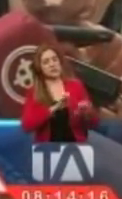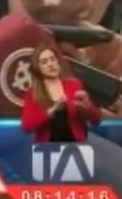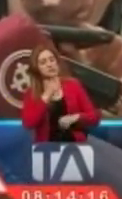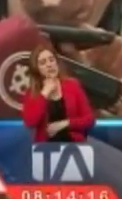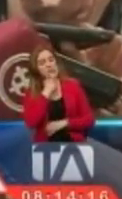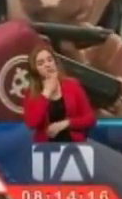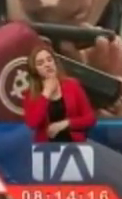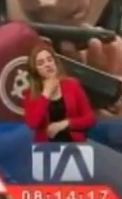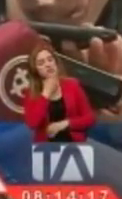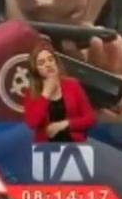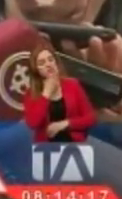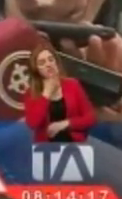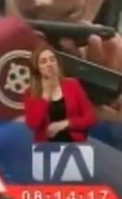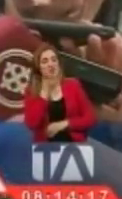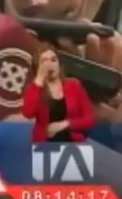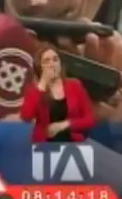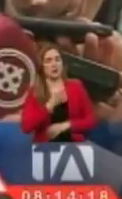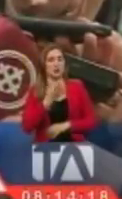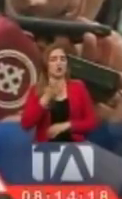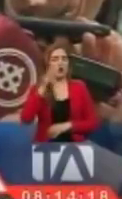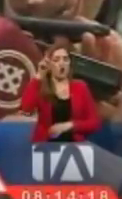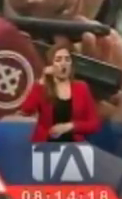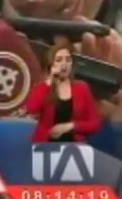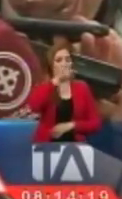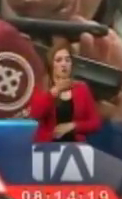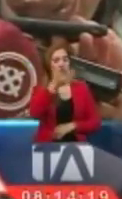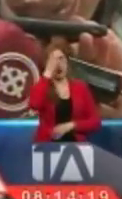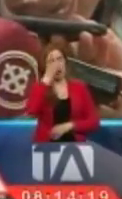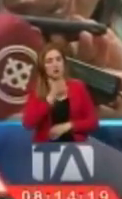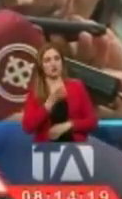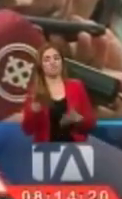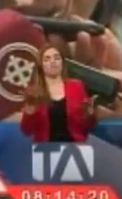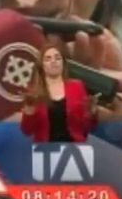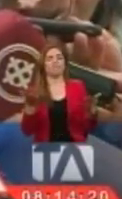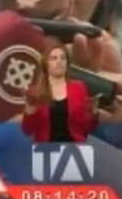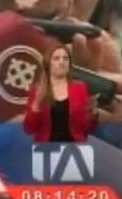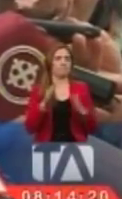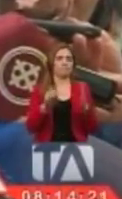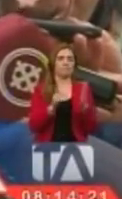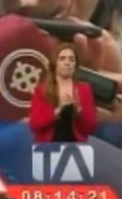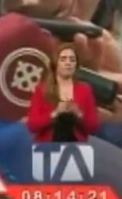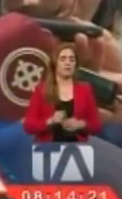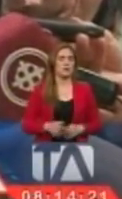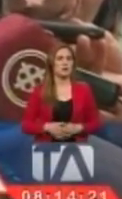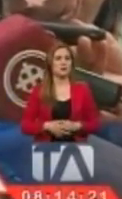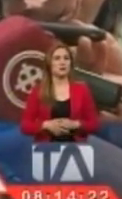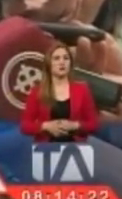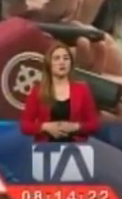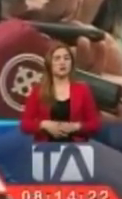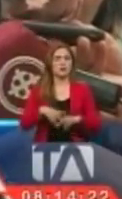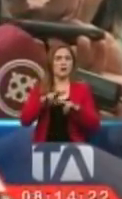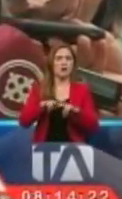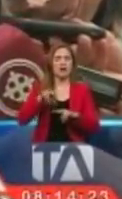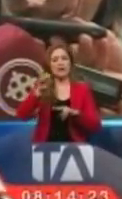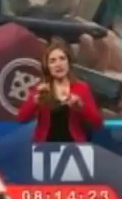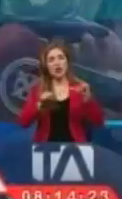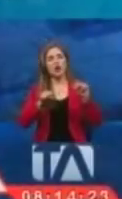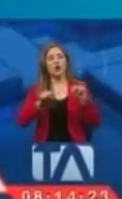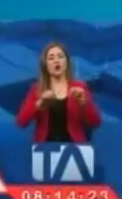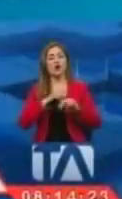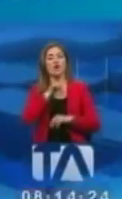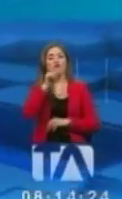esta medida que ha adoptado el estado el estado ecuatoriano para verificar que efectivamente eso no es un desacato